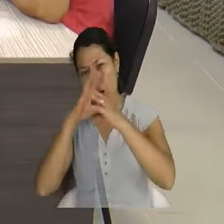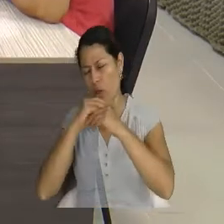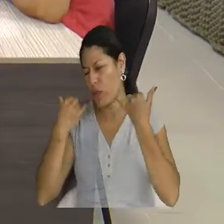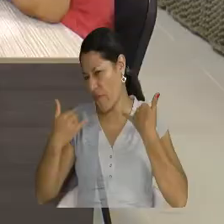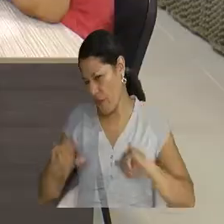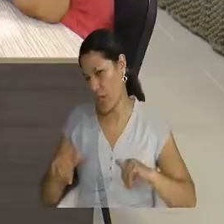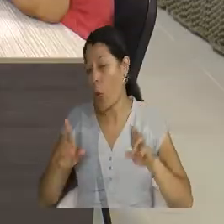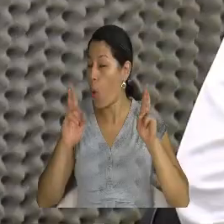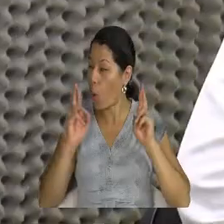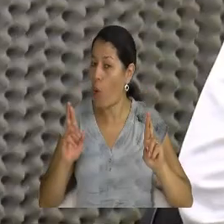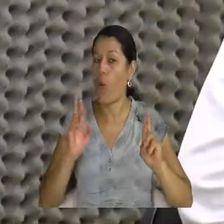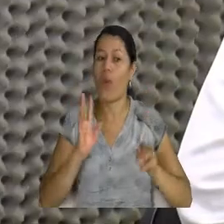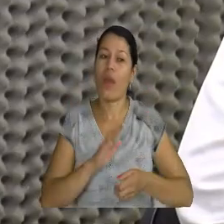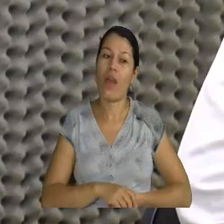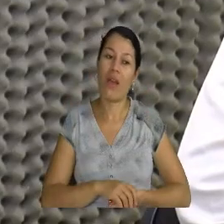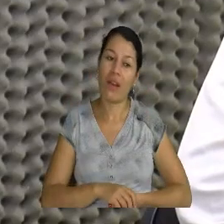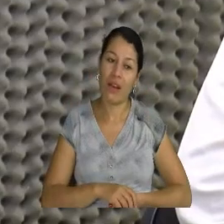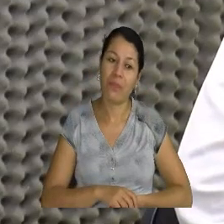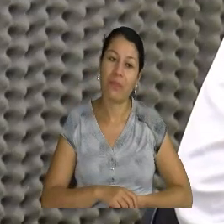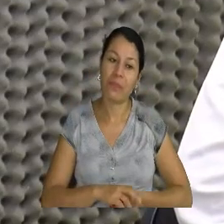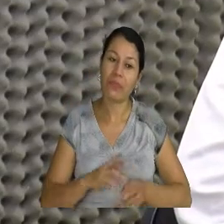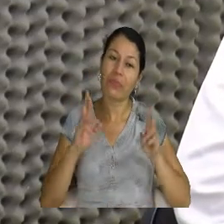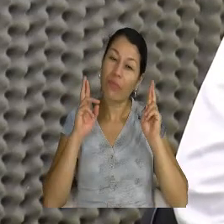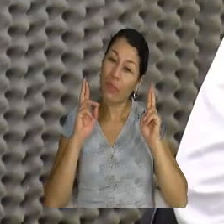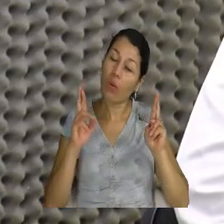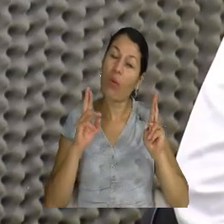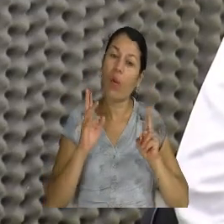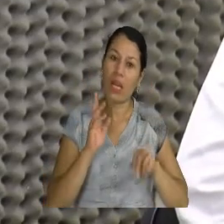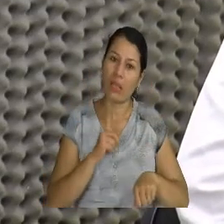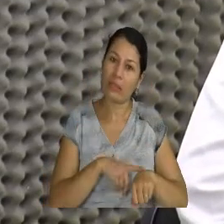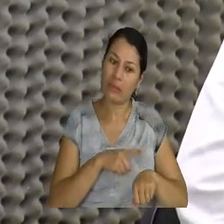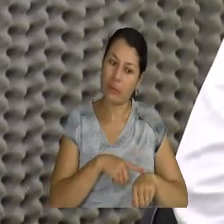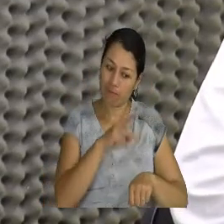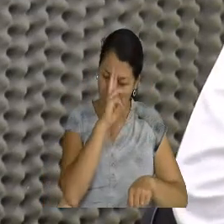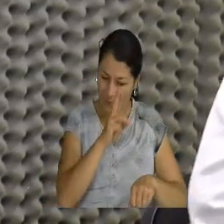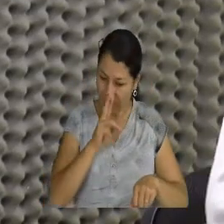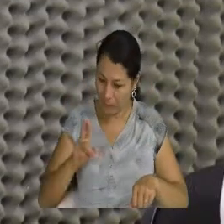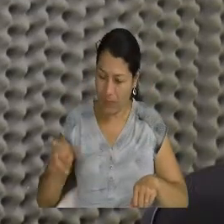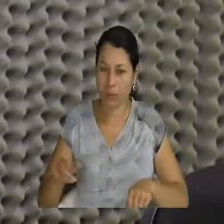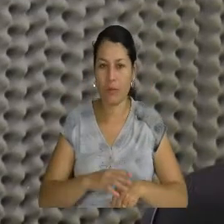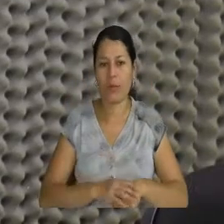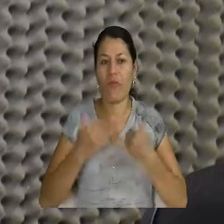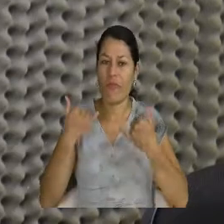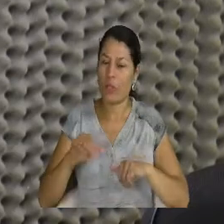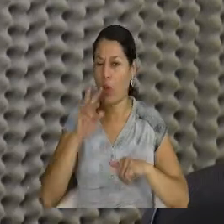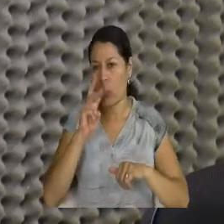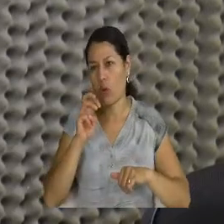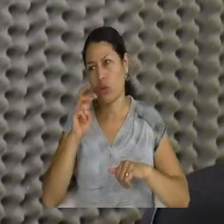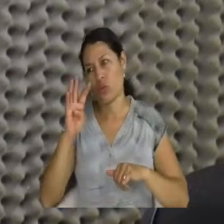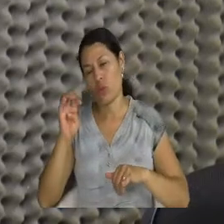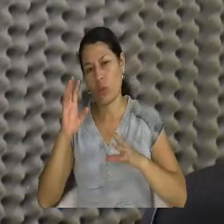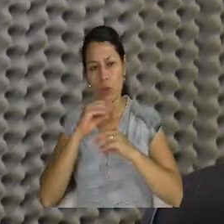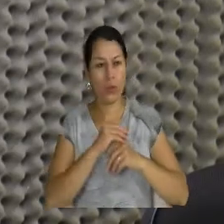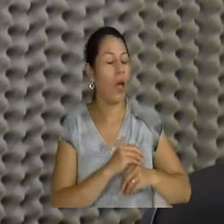Se va a terminar. Esperando que se puedan cumplir los tiempos, estaremos terminando. Nos decía 43 instituciones,